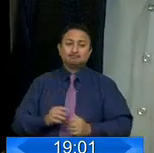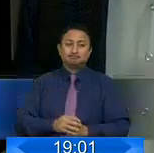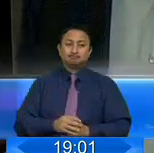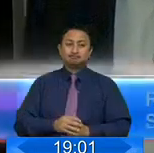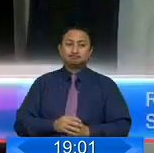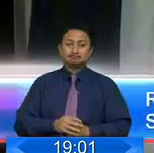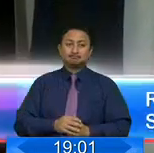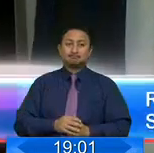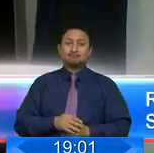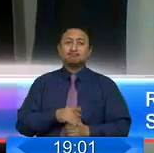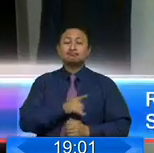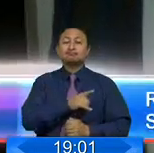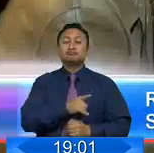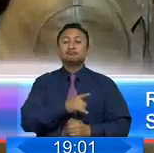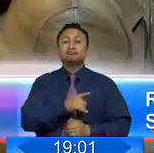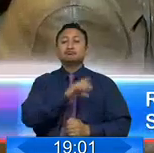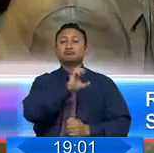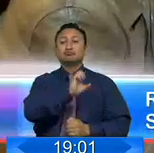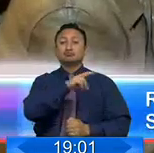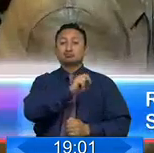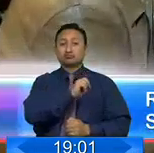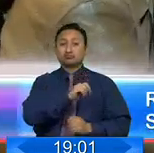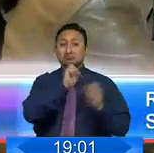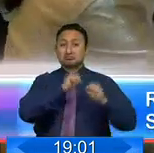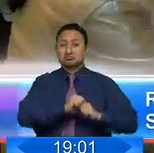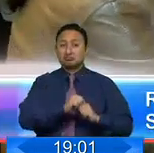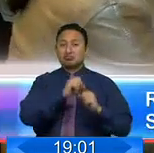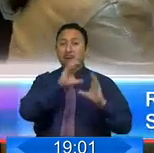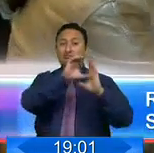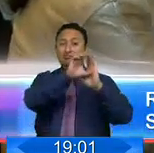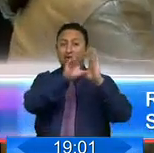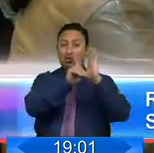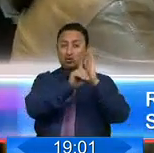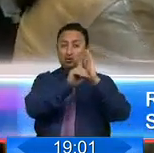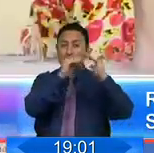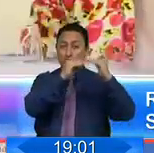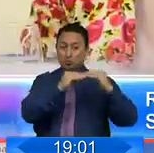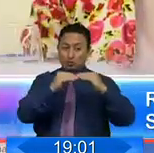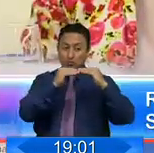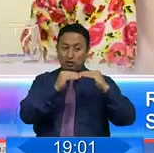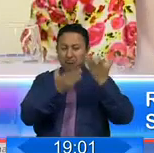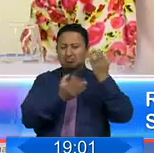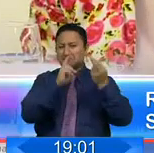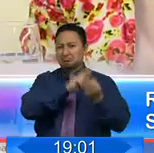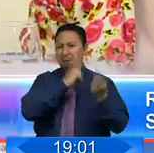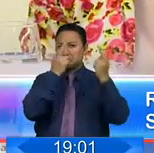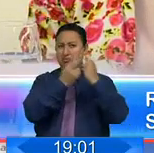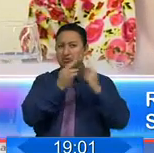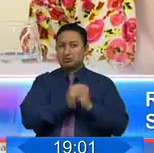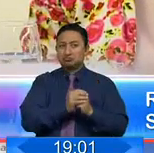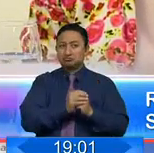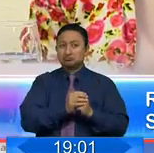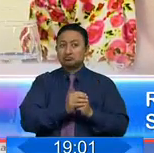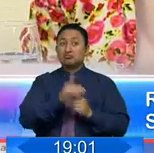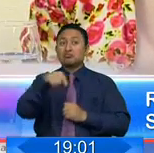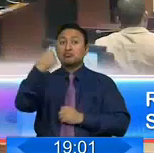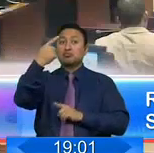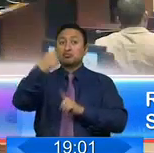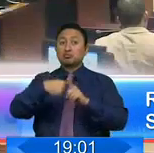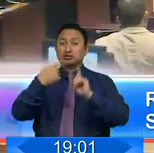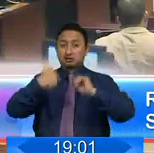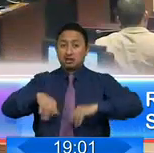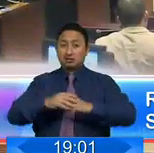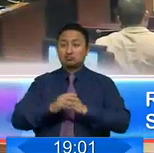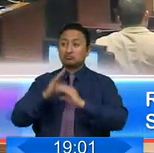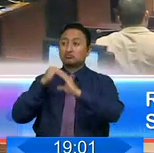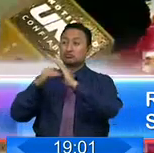Nacional Electoral continúa socializando las posibles reformas al Código de la Democracia y para julio y espera entregar el documento oficial a la Asamblea